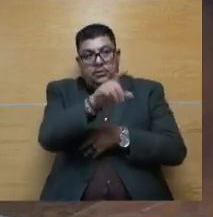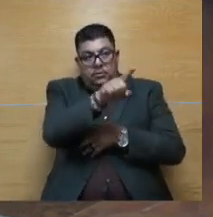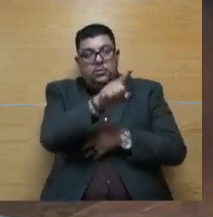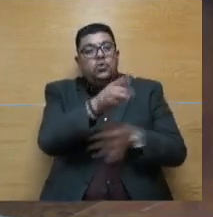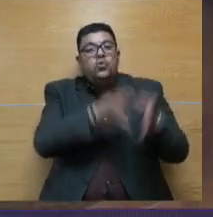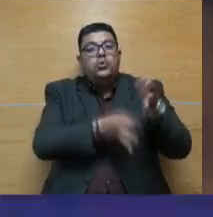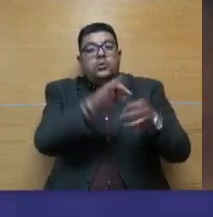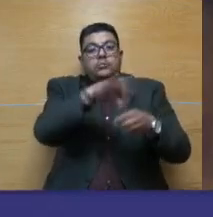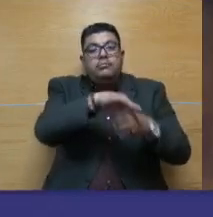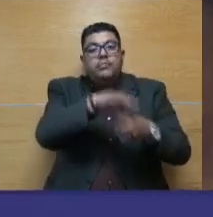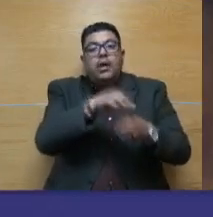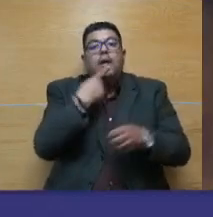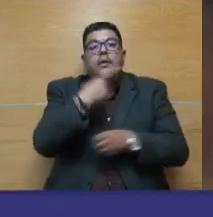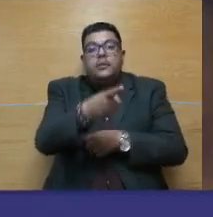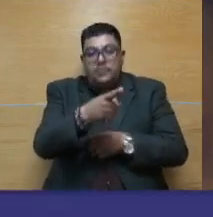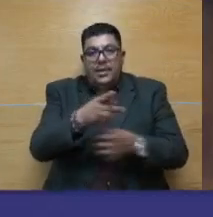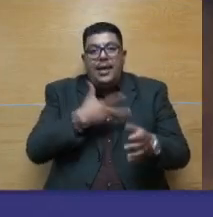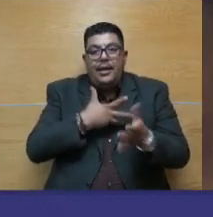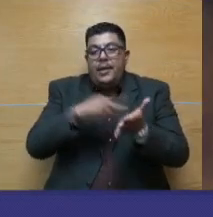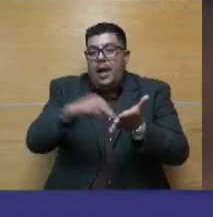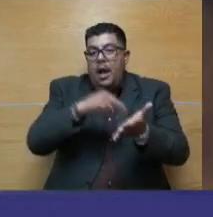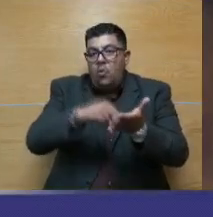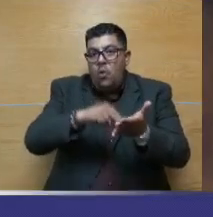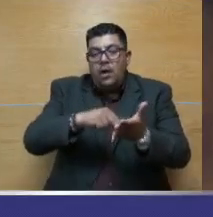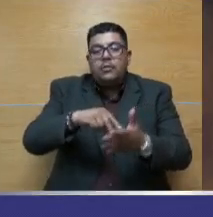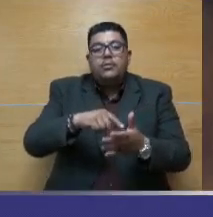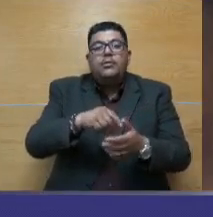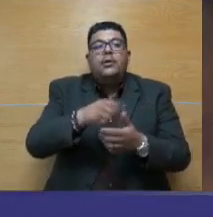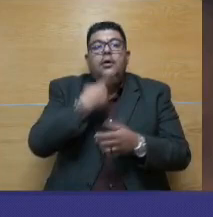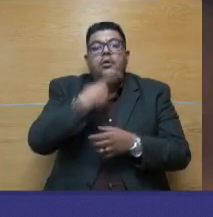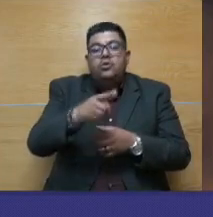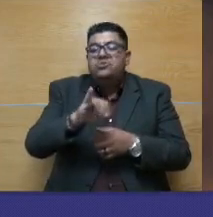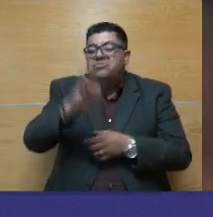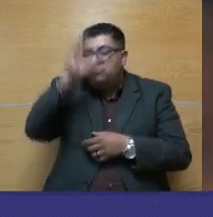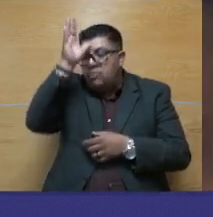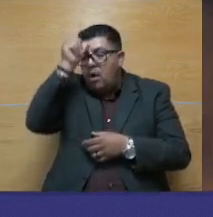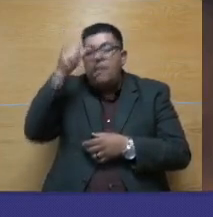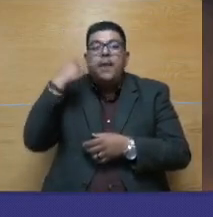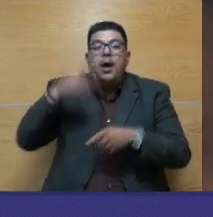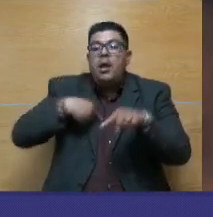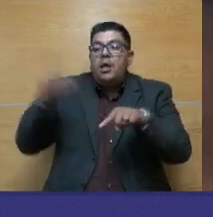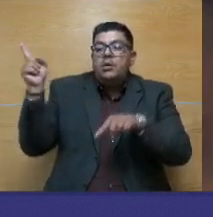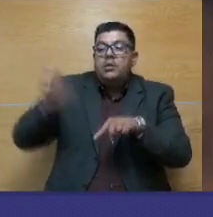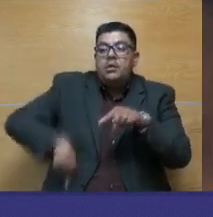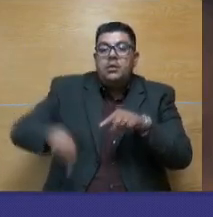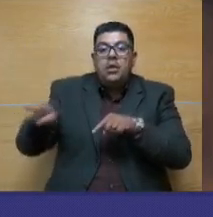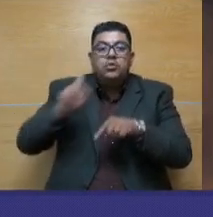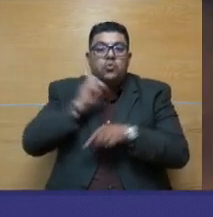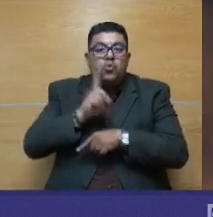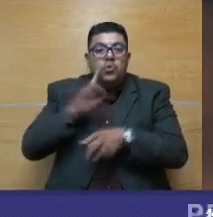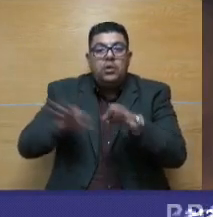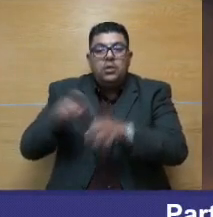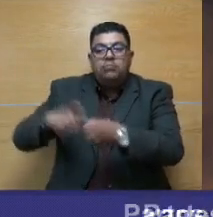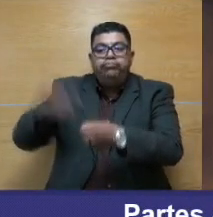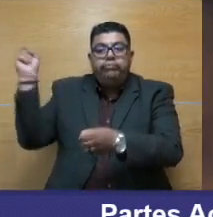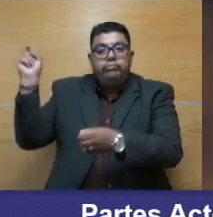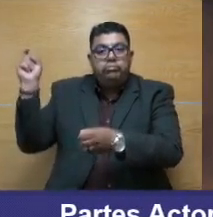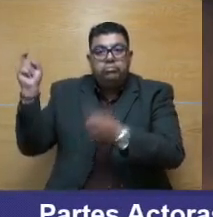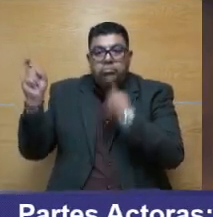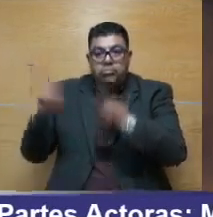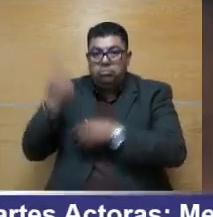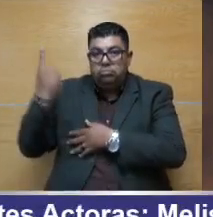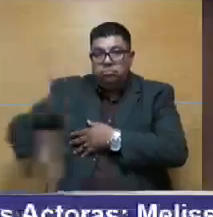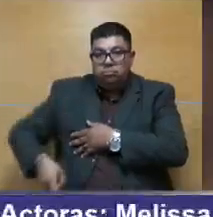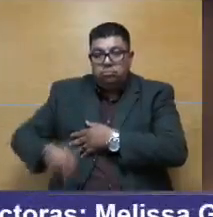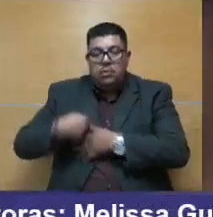revocó el acuerdo que aprobó la remoción de una servidora pública En primer término por la entidad identidad en el